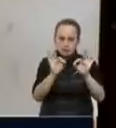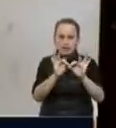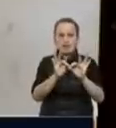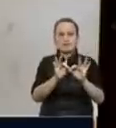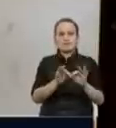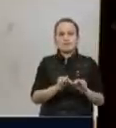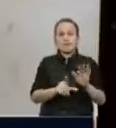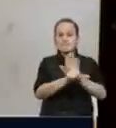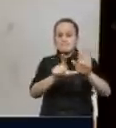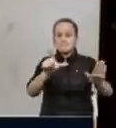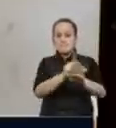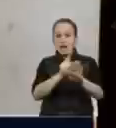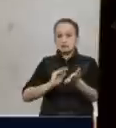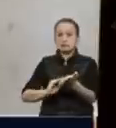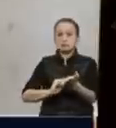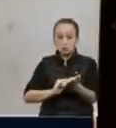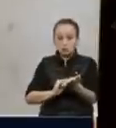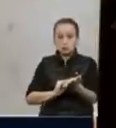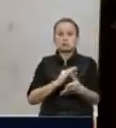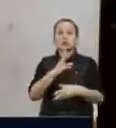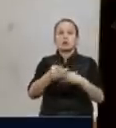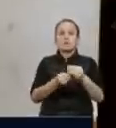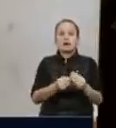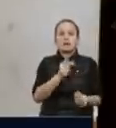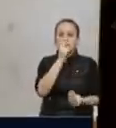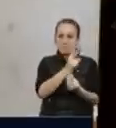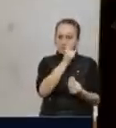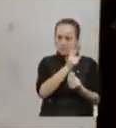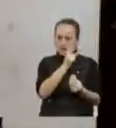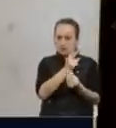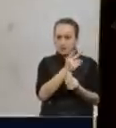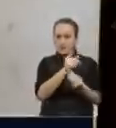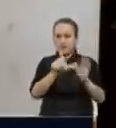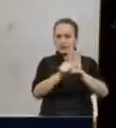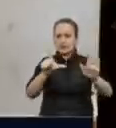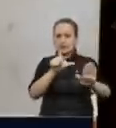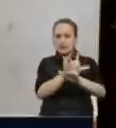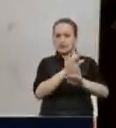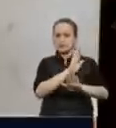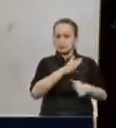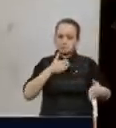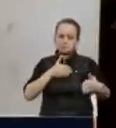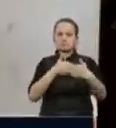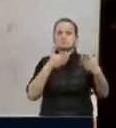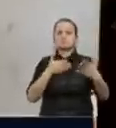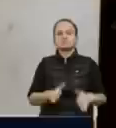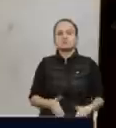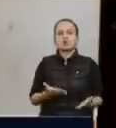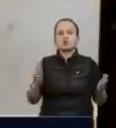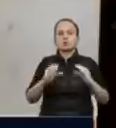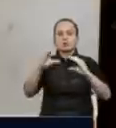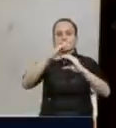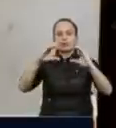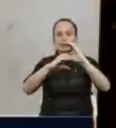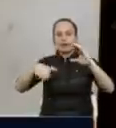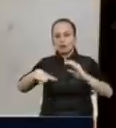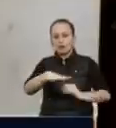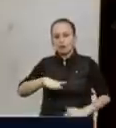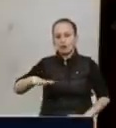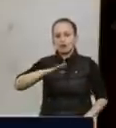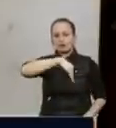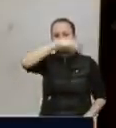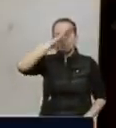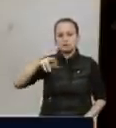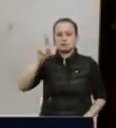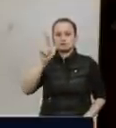índices delincuenciales, también de grupos armados ilegales, en el Bajo Cauca antioqueño, el